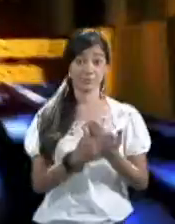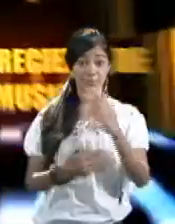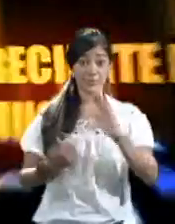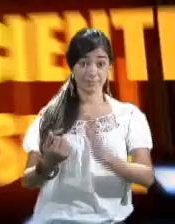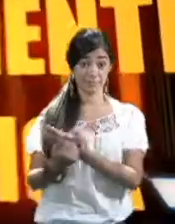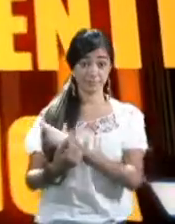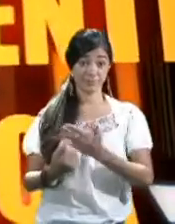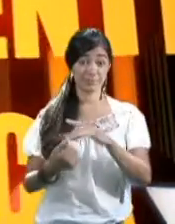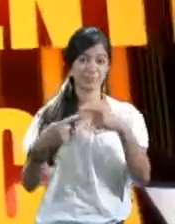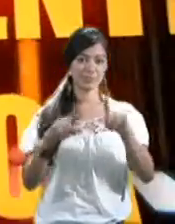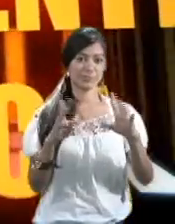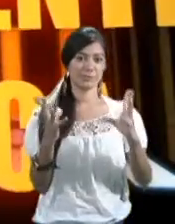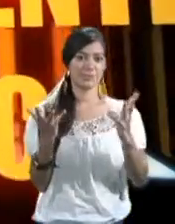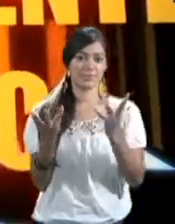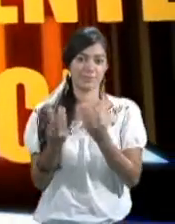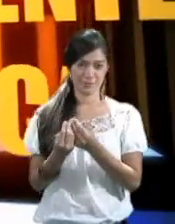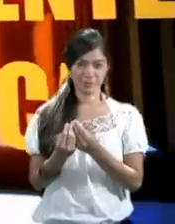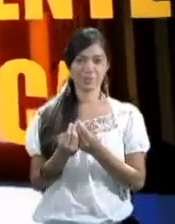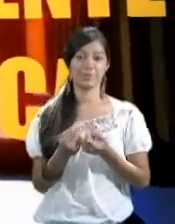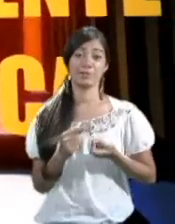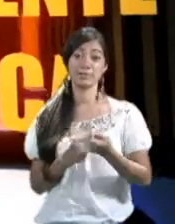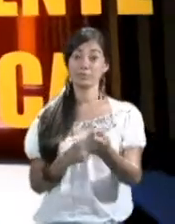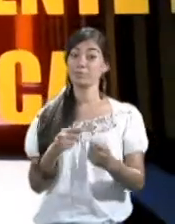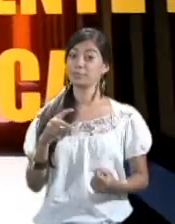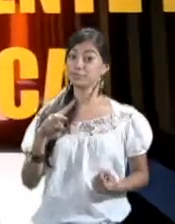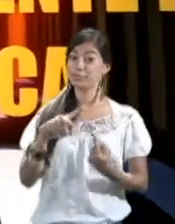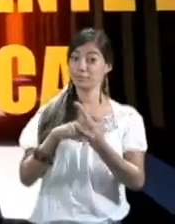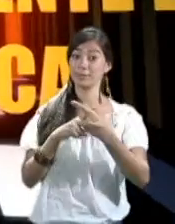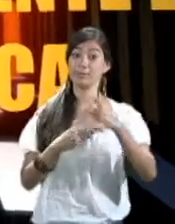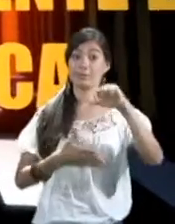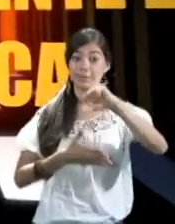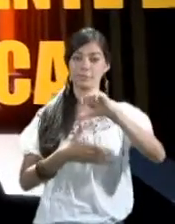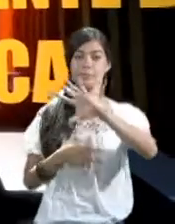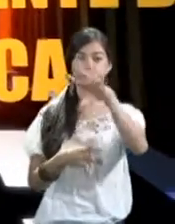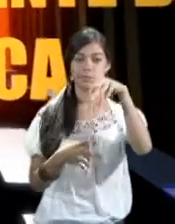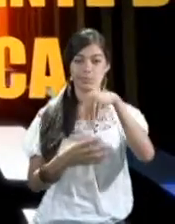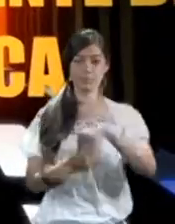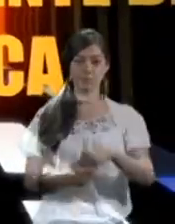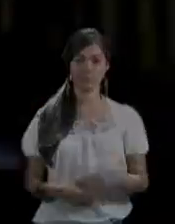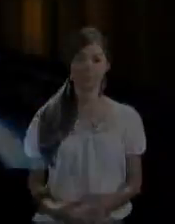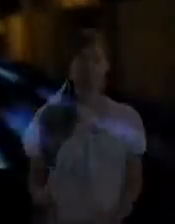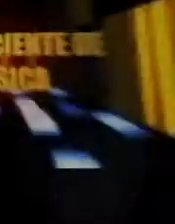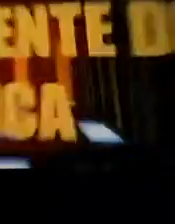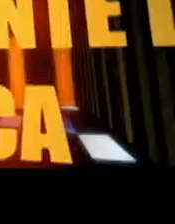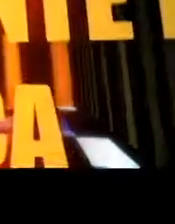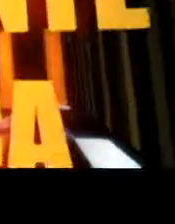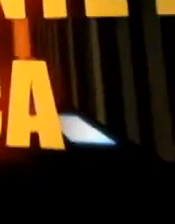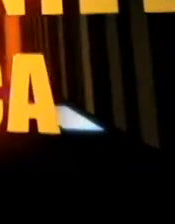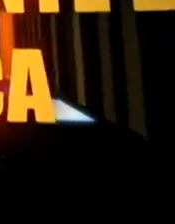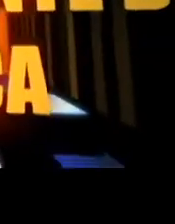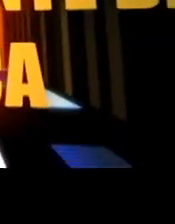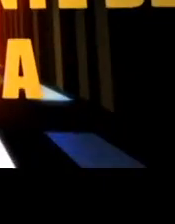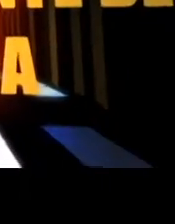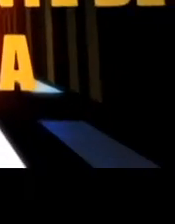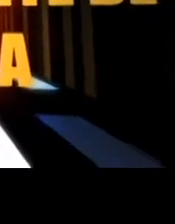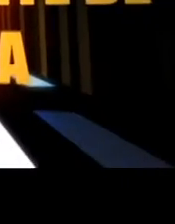Y en lo más reciente de la música, les tenemos a One Direction, que próximamente estará en Latinoamérica.